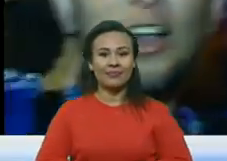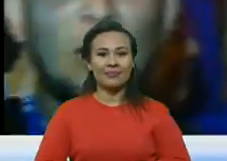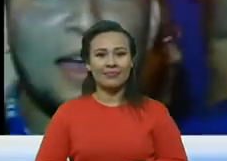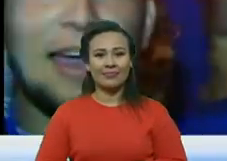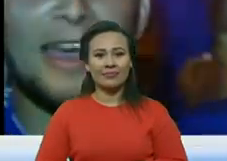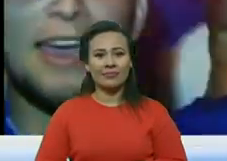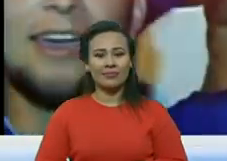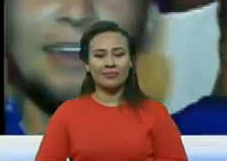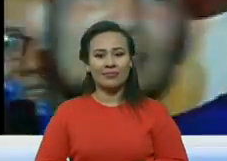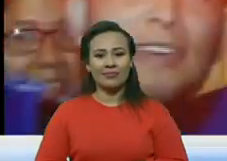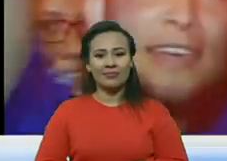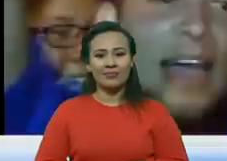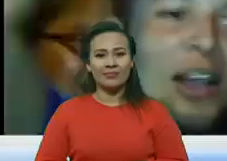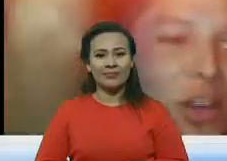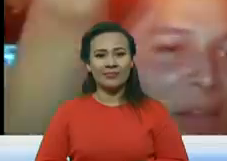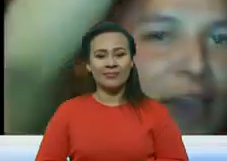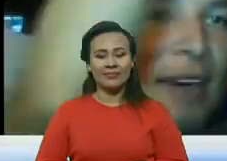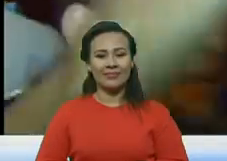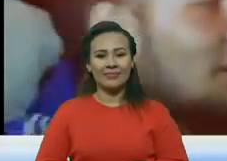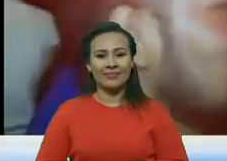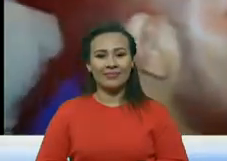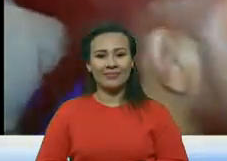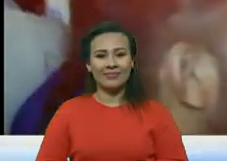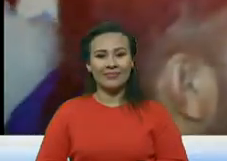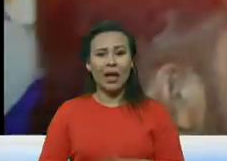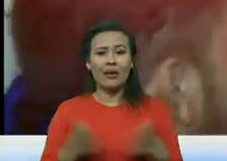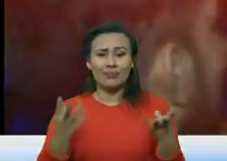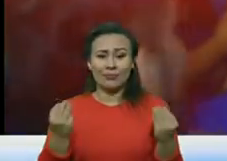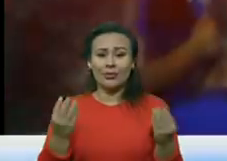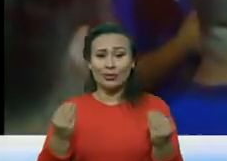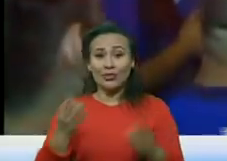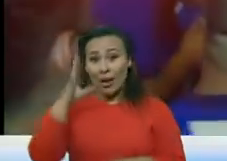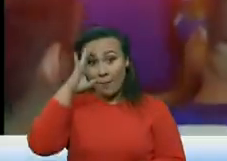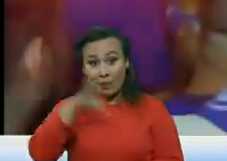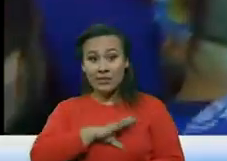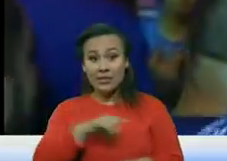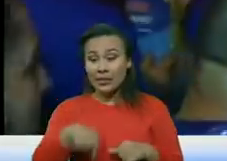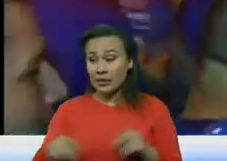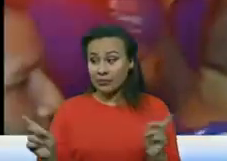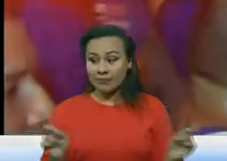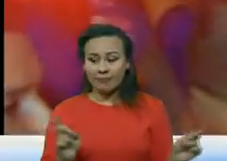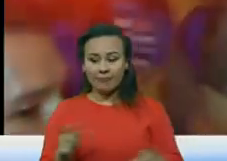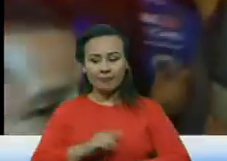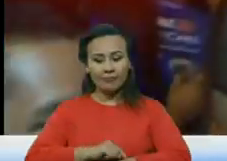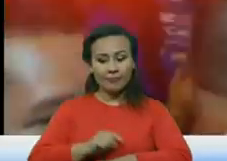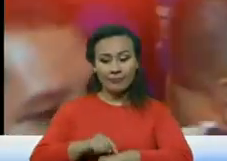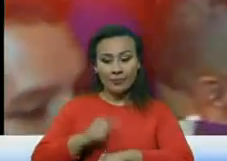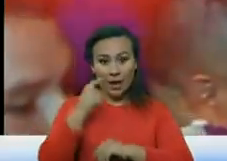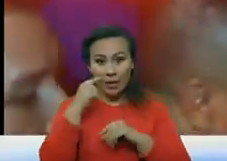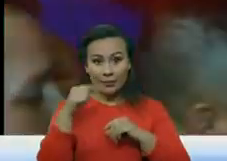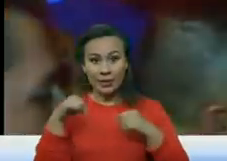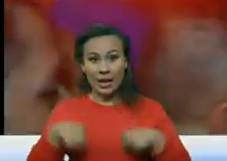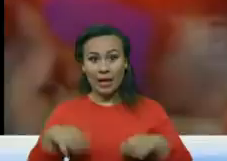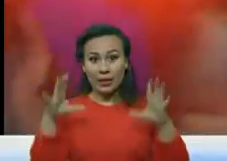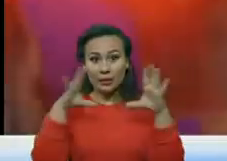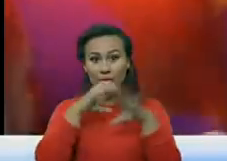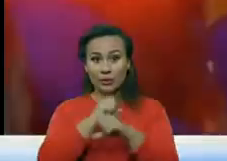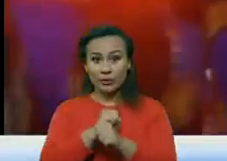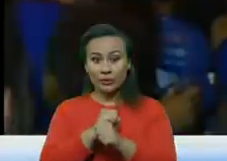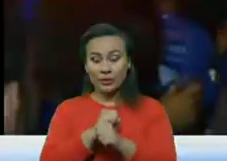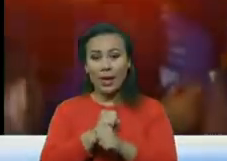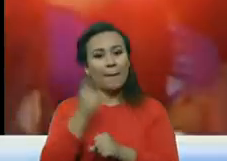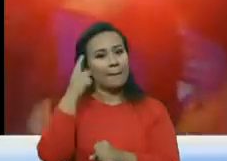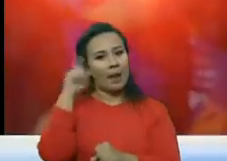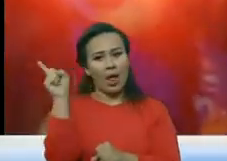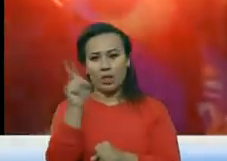Las Pascuas. Hay un fuerte contingente policial a esa hora de la noche para evitar que haya